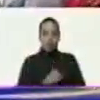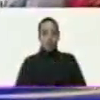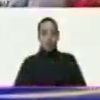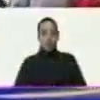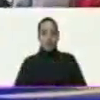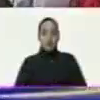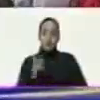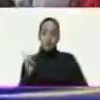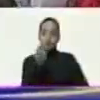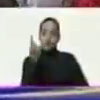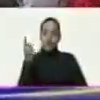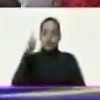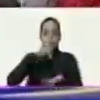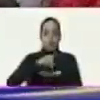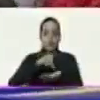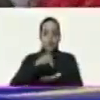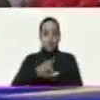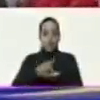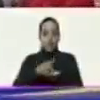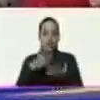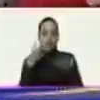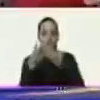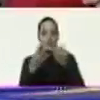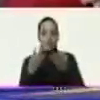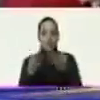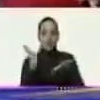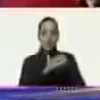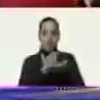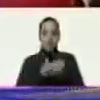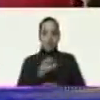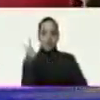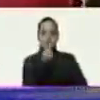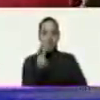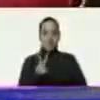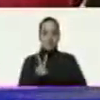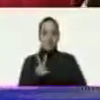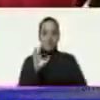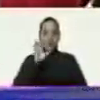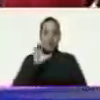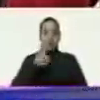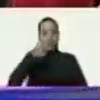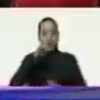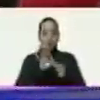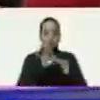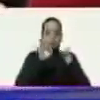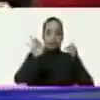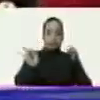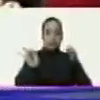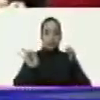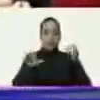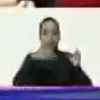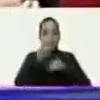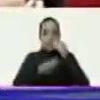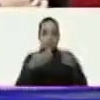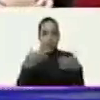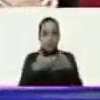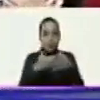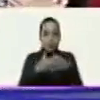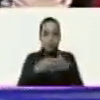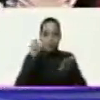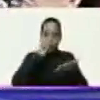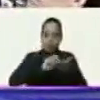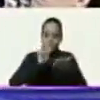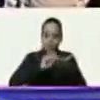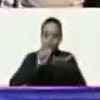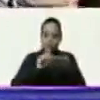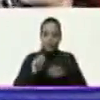participamos en la FILBEN. Venezuela es el país más lejano que hemos llegado como delegación editorial.